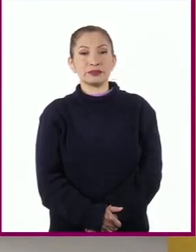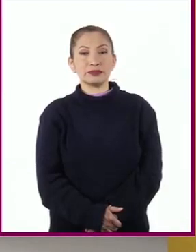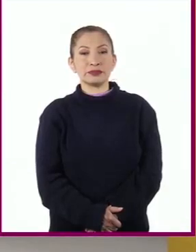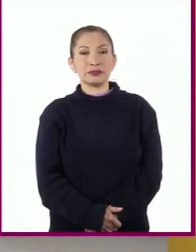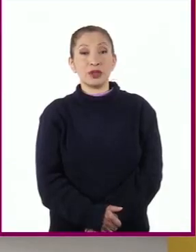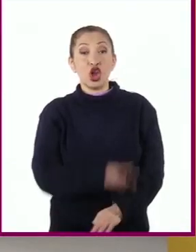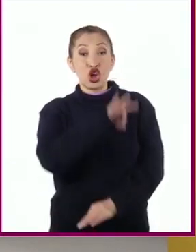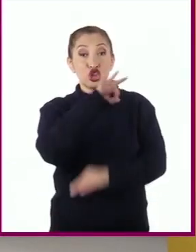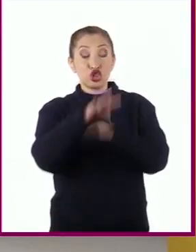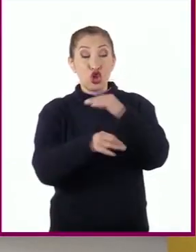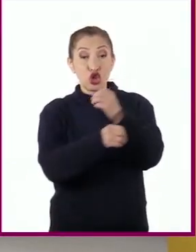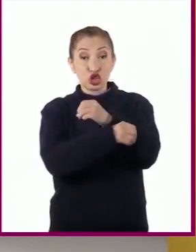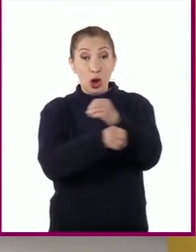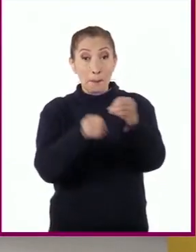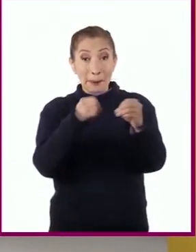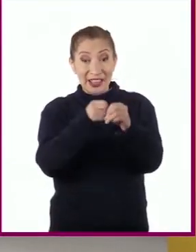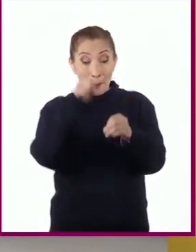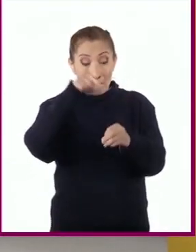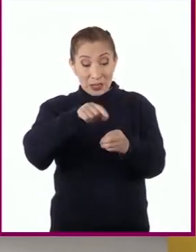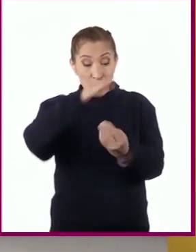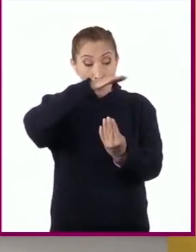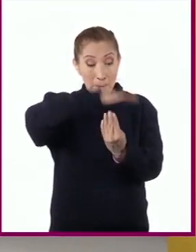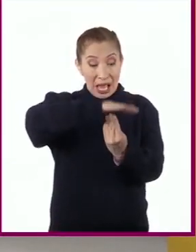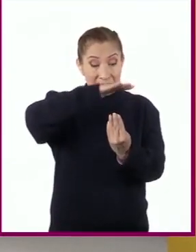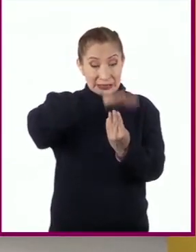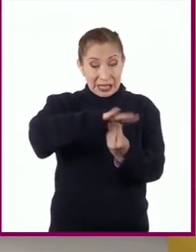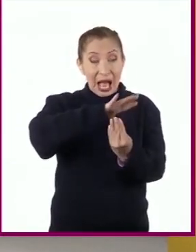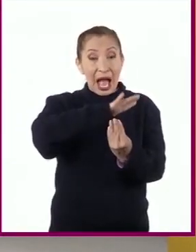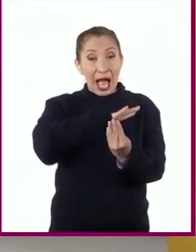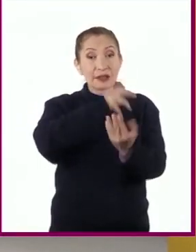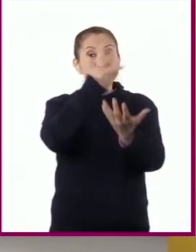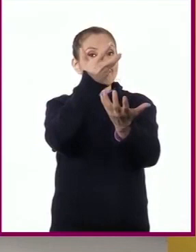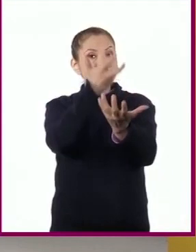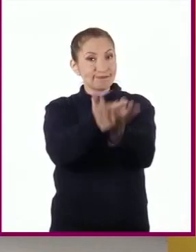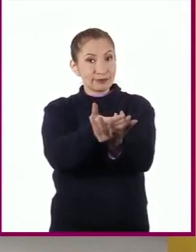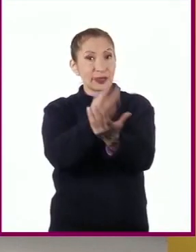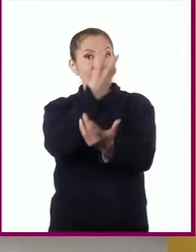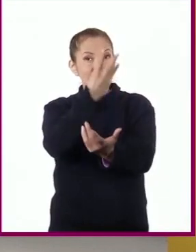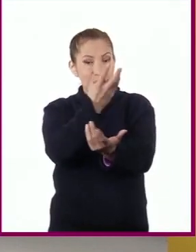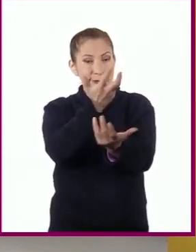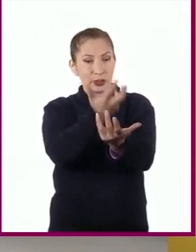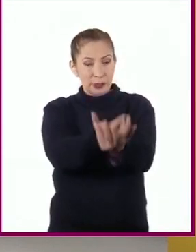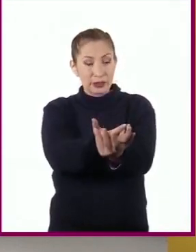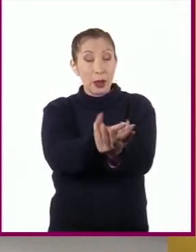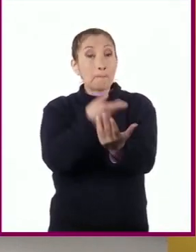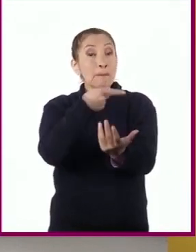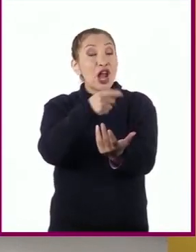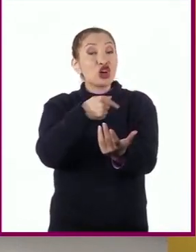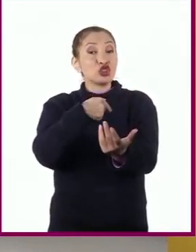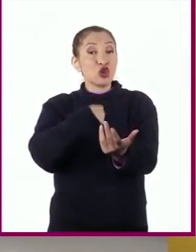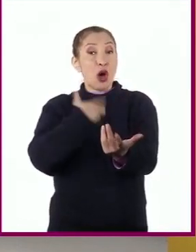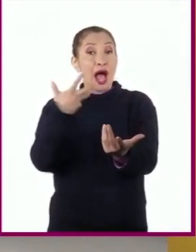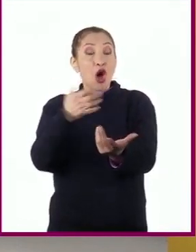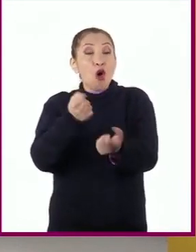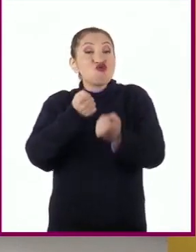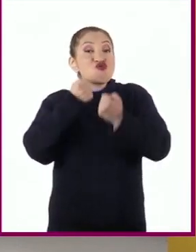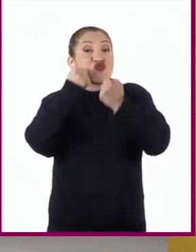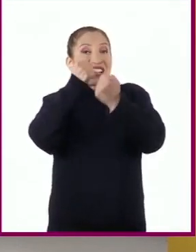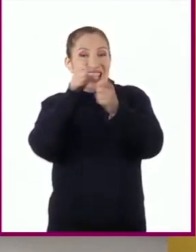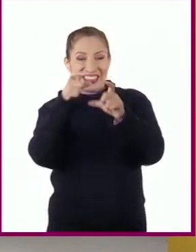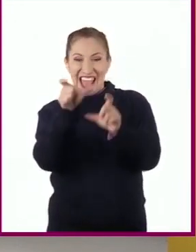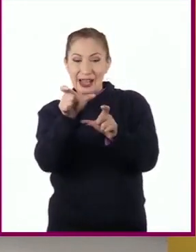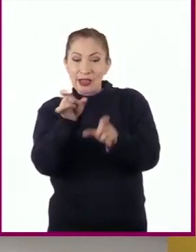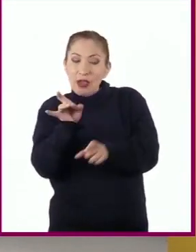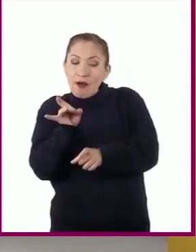Todos los objetos que están en la mesa se encuentran en estado de reposo, pero al aplicar una fuerza a la